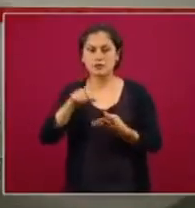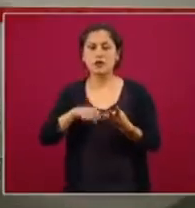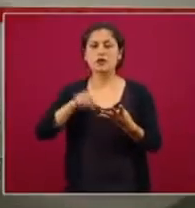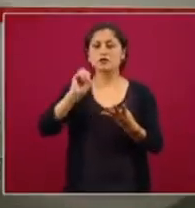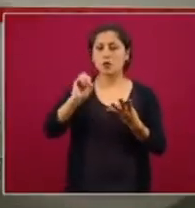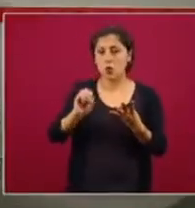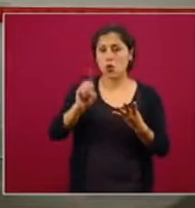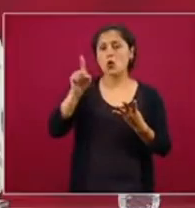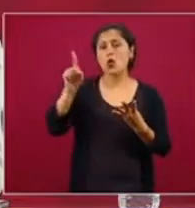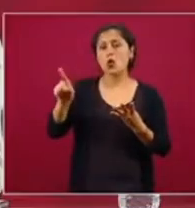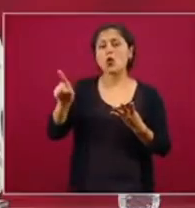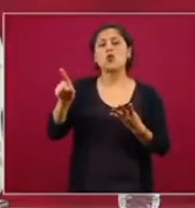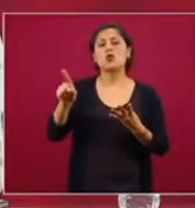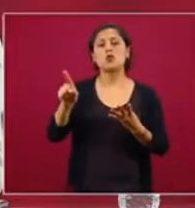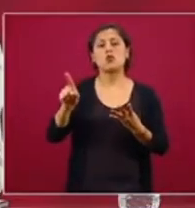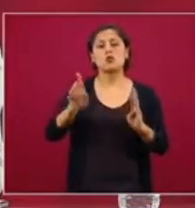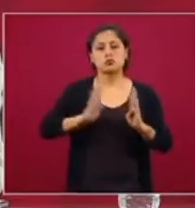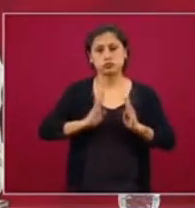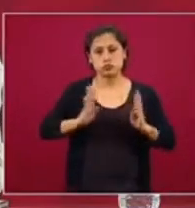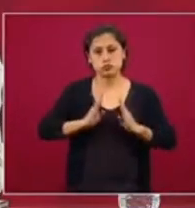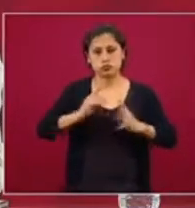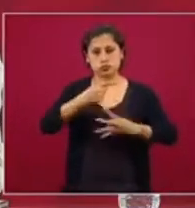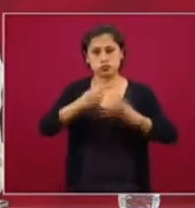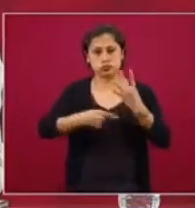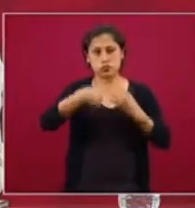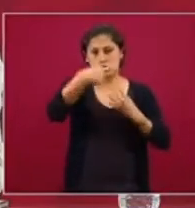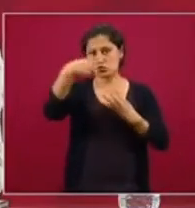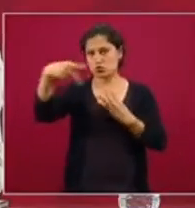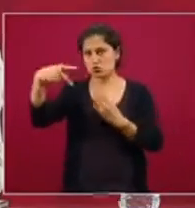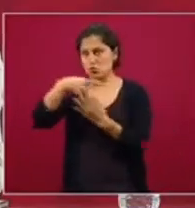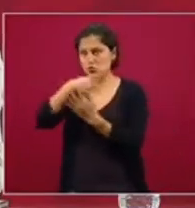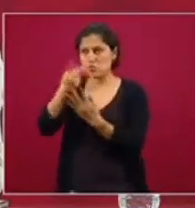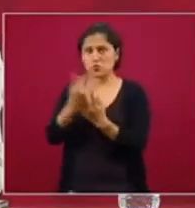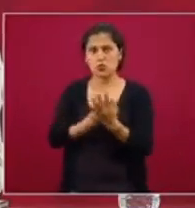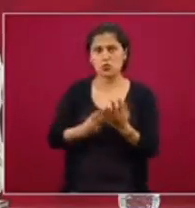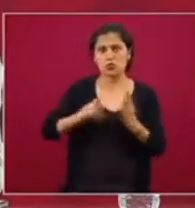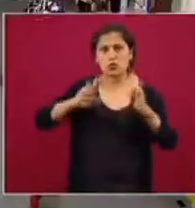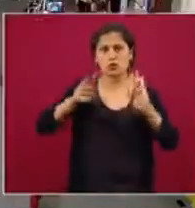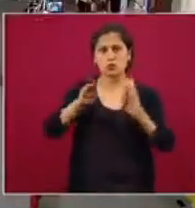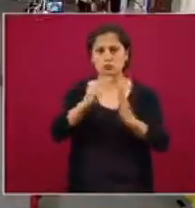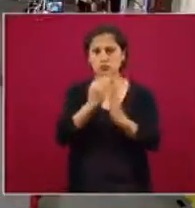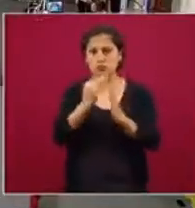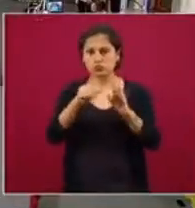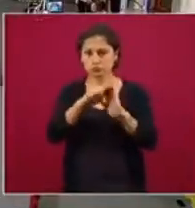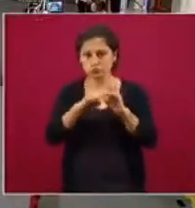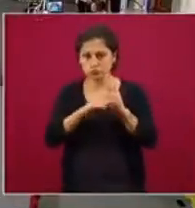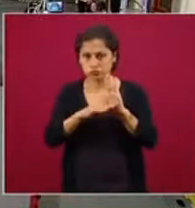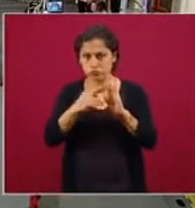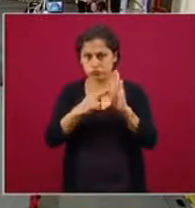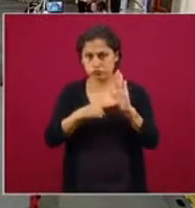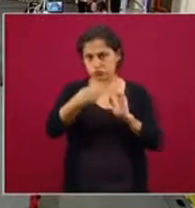propio dispositivo, nosotros nos hacemos cargo. Esa es la razón.